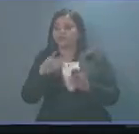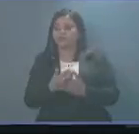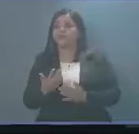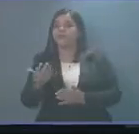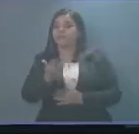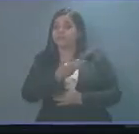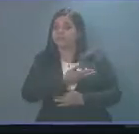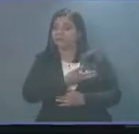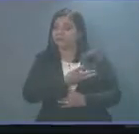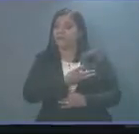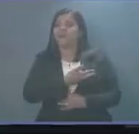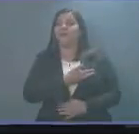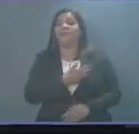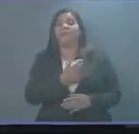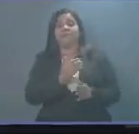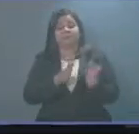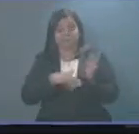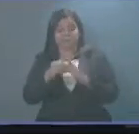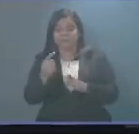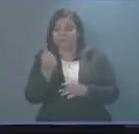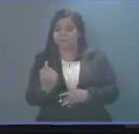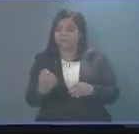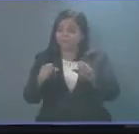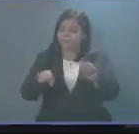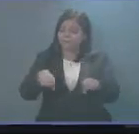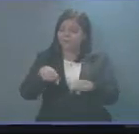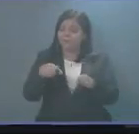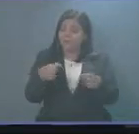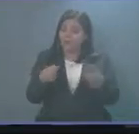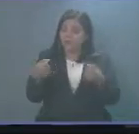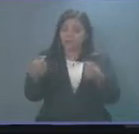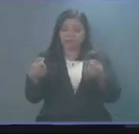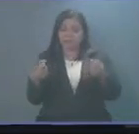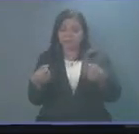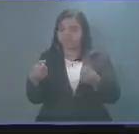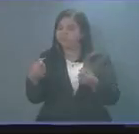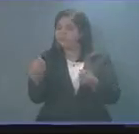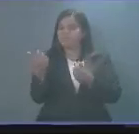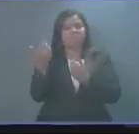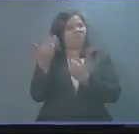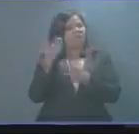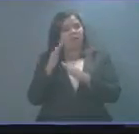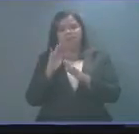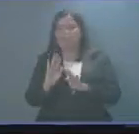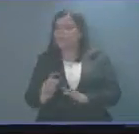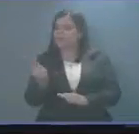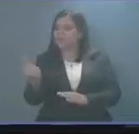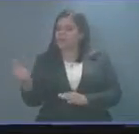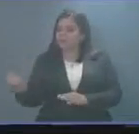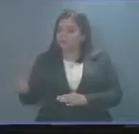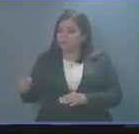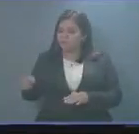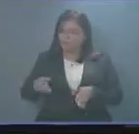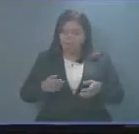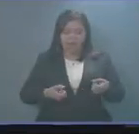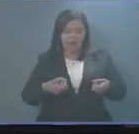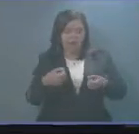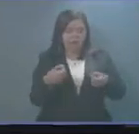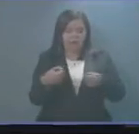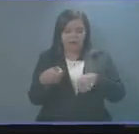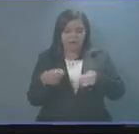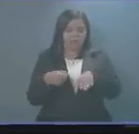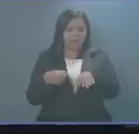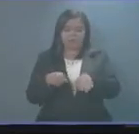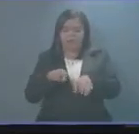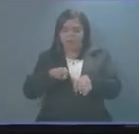de automotores, no tienen el debido respeto para los ciclistas. Y